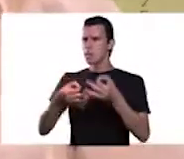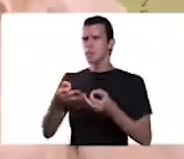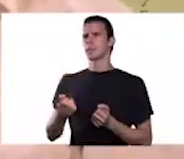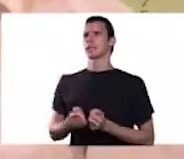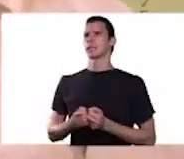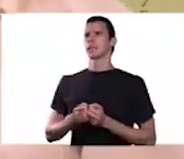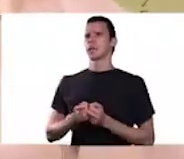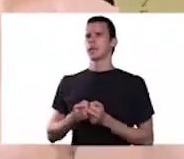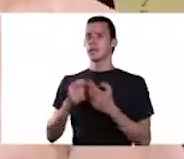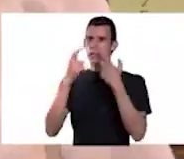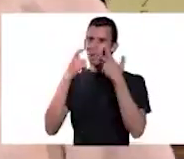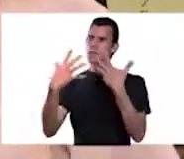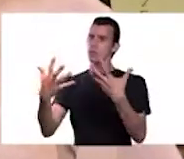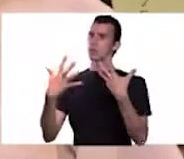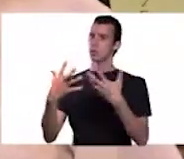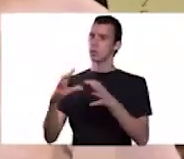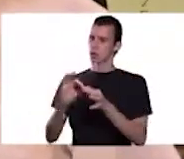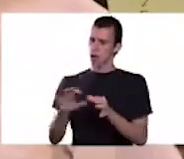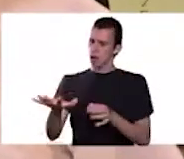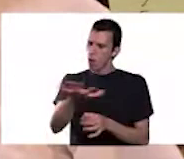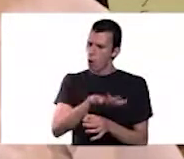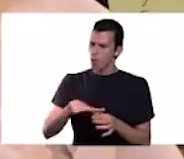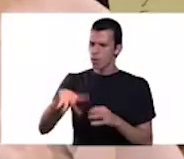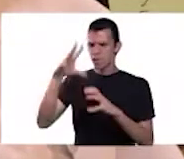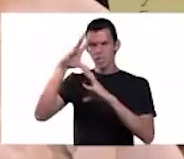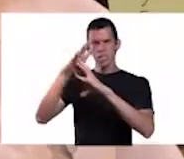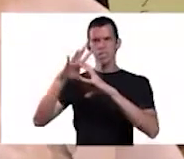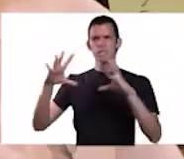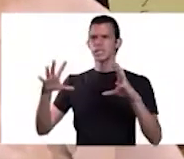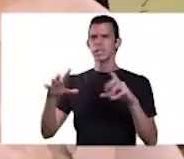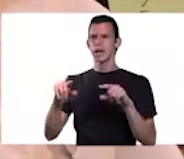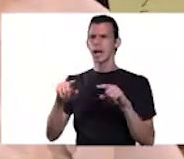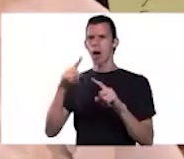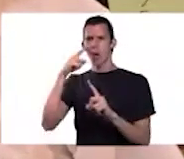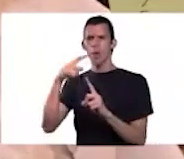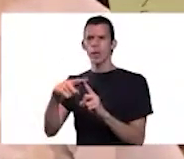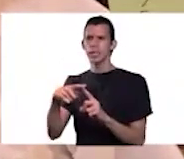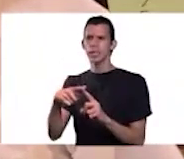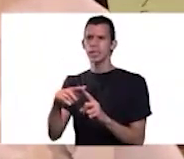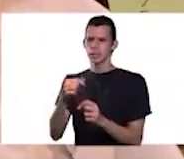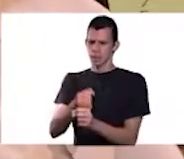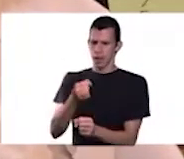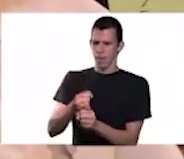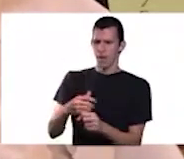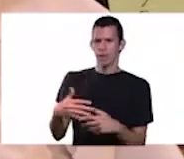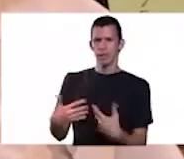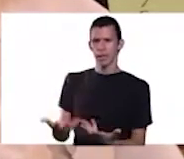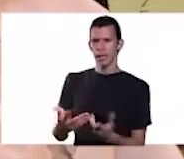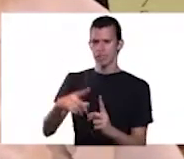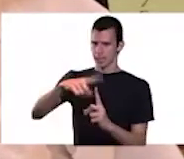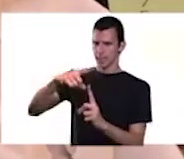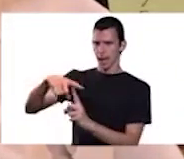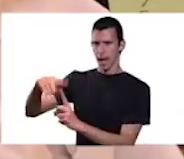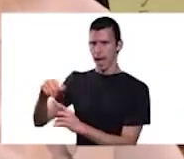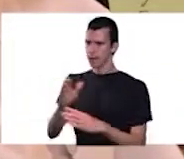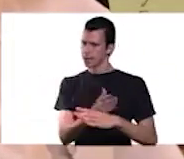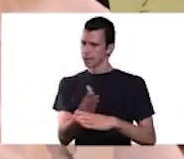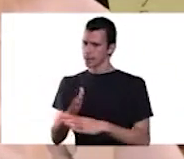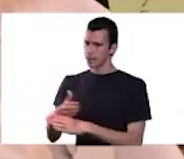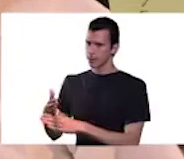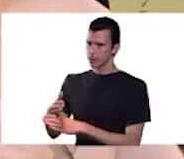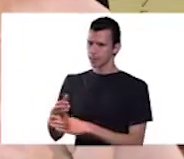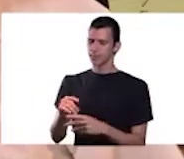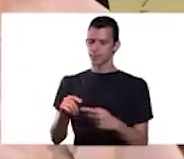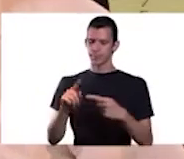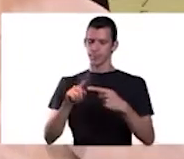se refiere a argumentar la importancia de la geografía en relación con su objeto de